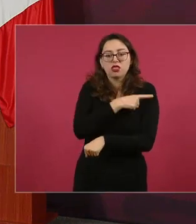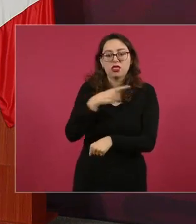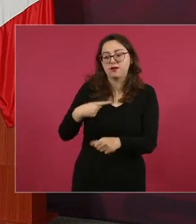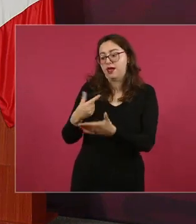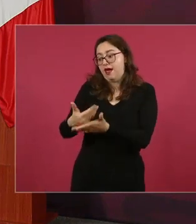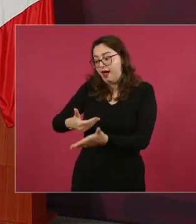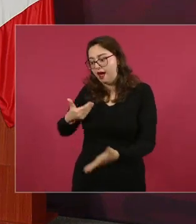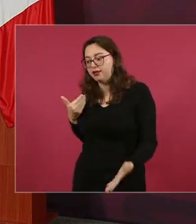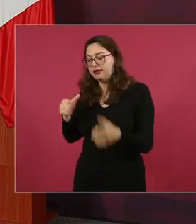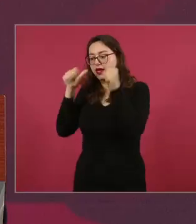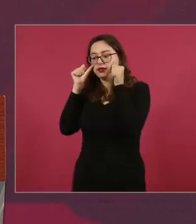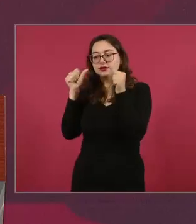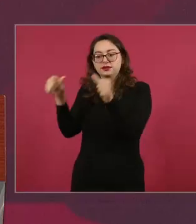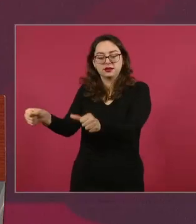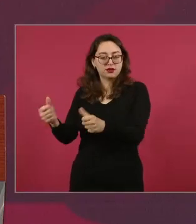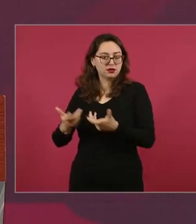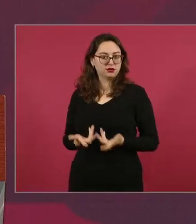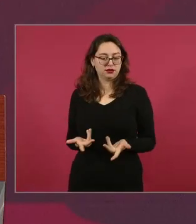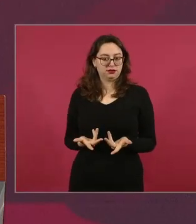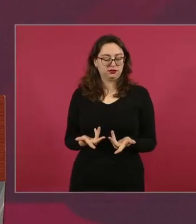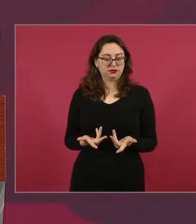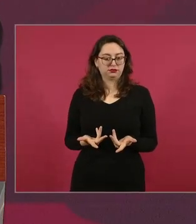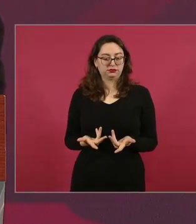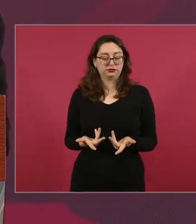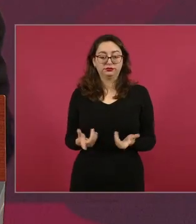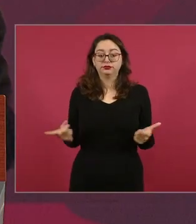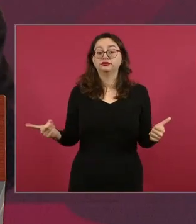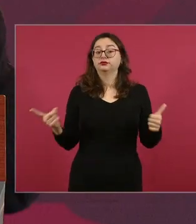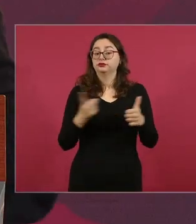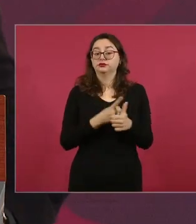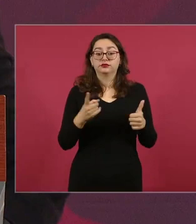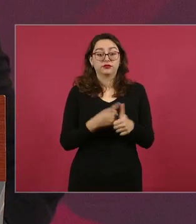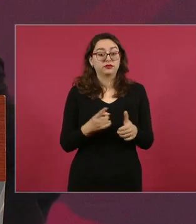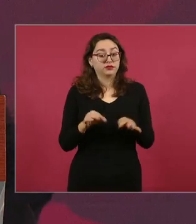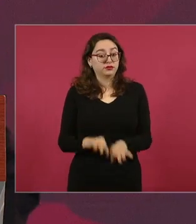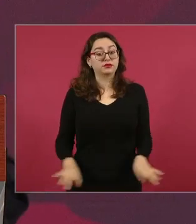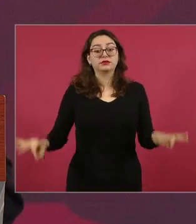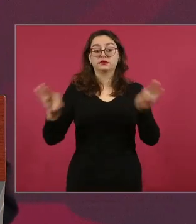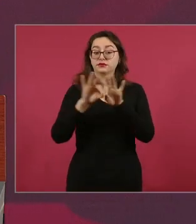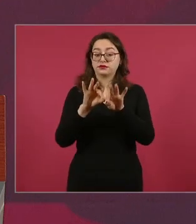sobre todo en lo que tiene que ver con nuestra América,